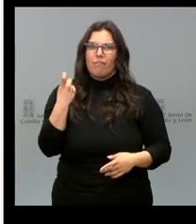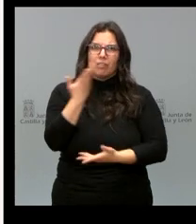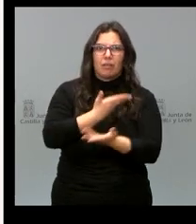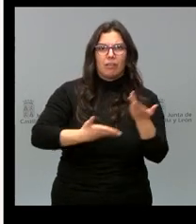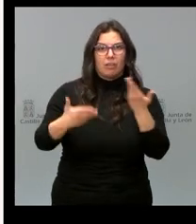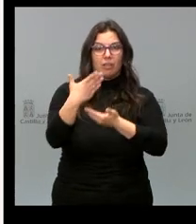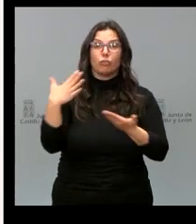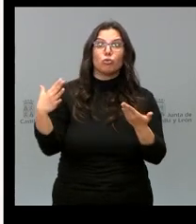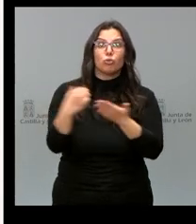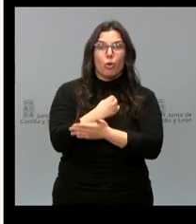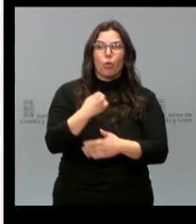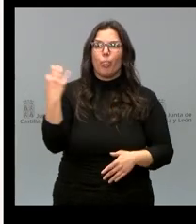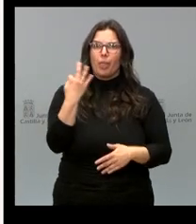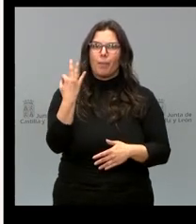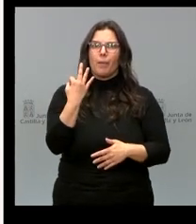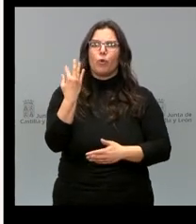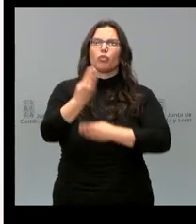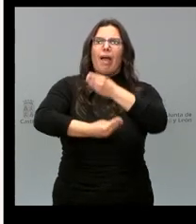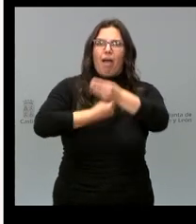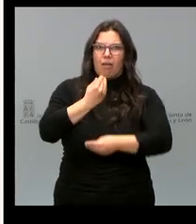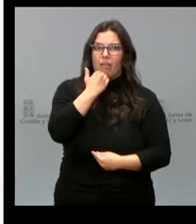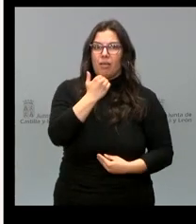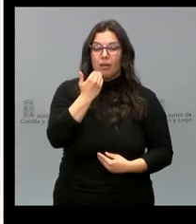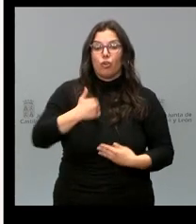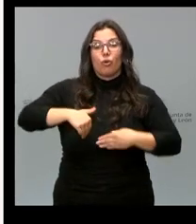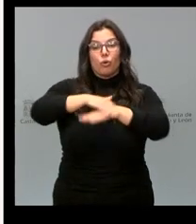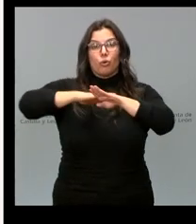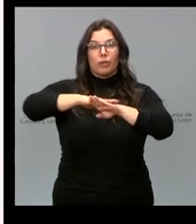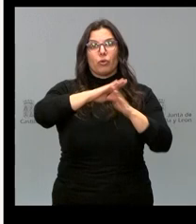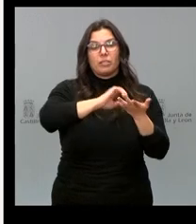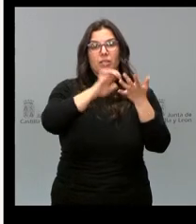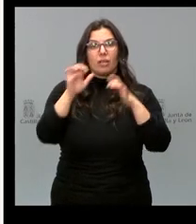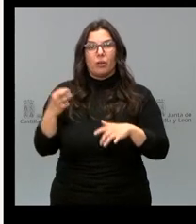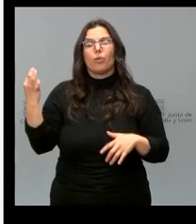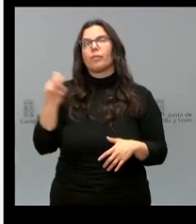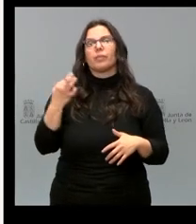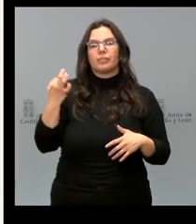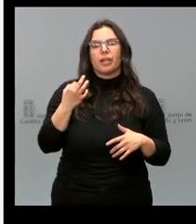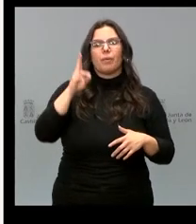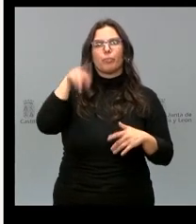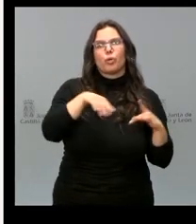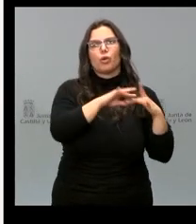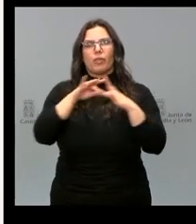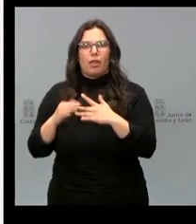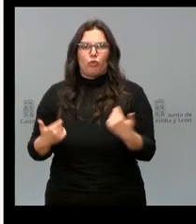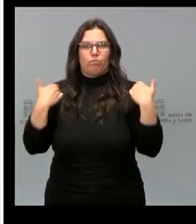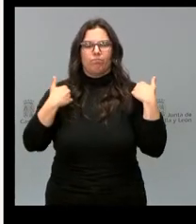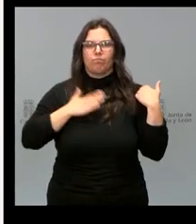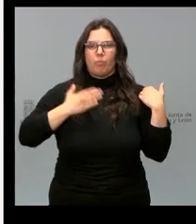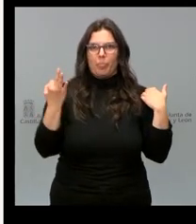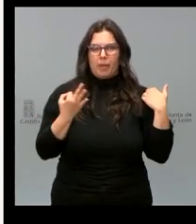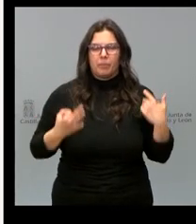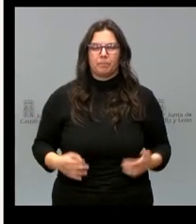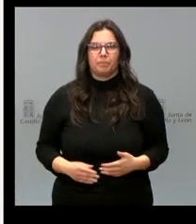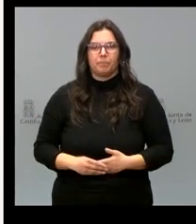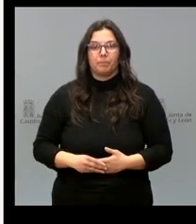todos debemos intervenir y el Gobierno de Castilla y León tiene que ejercer el liderazgo que nos corresponde.